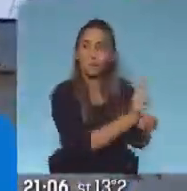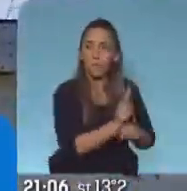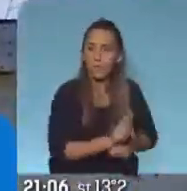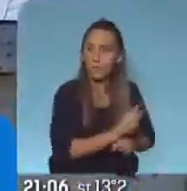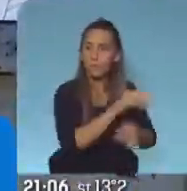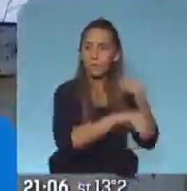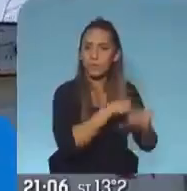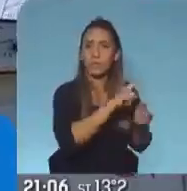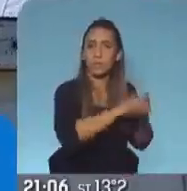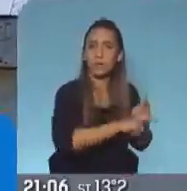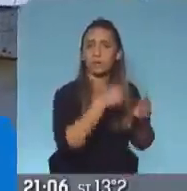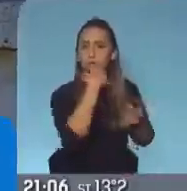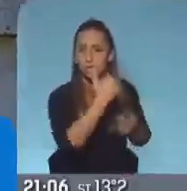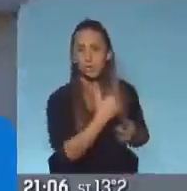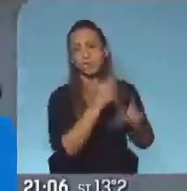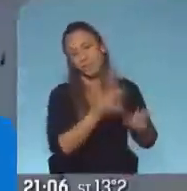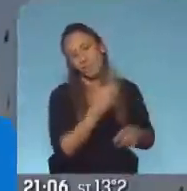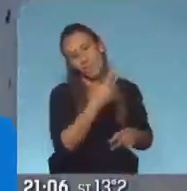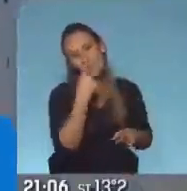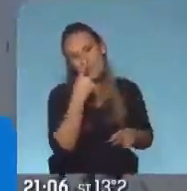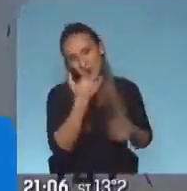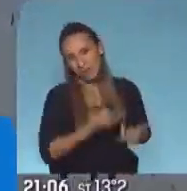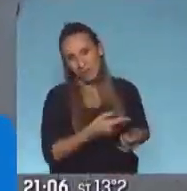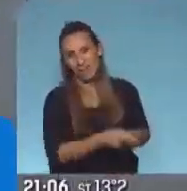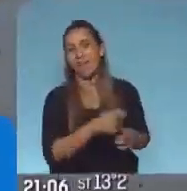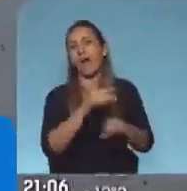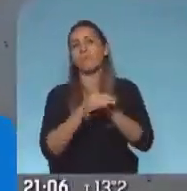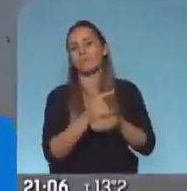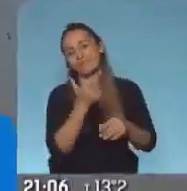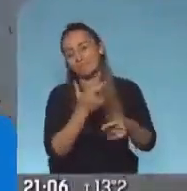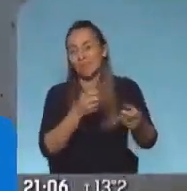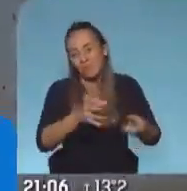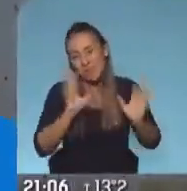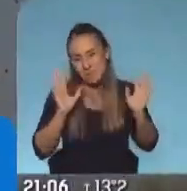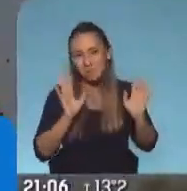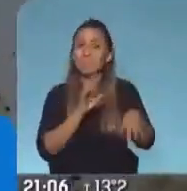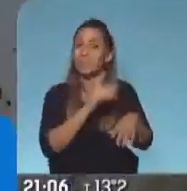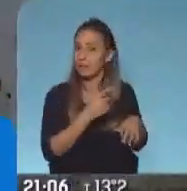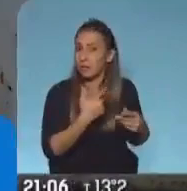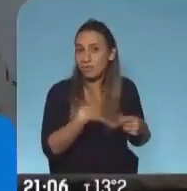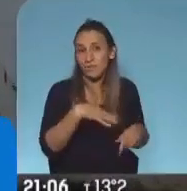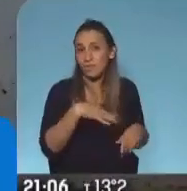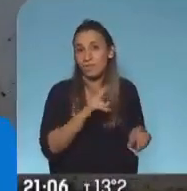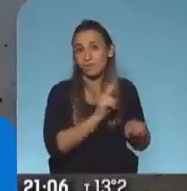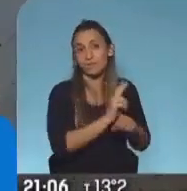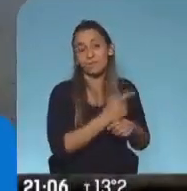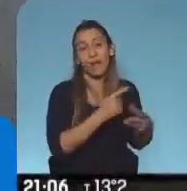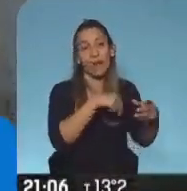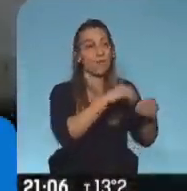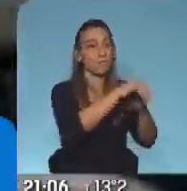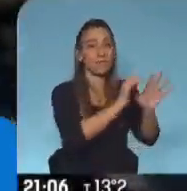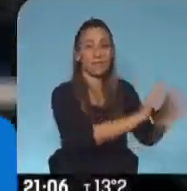señora, tengo dos perritos también que se ríen a mis amigos. Pero bueno, son cosas que uno está lejos de la